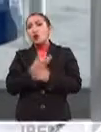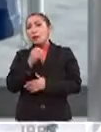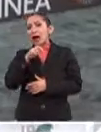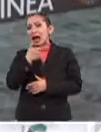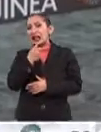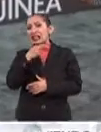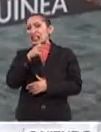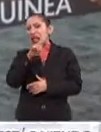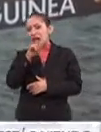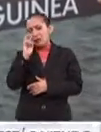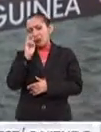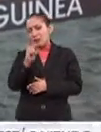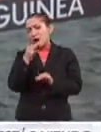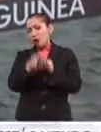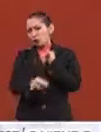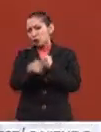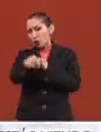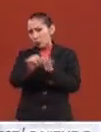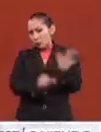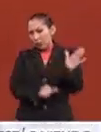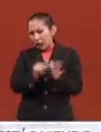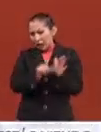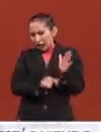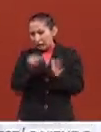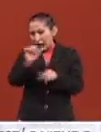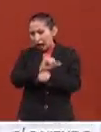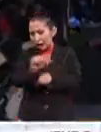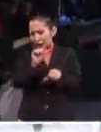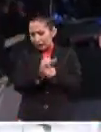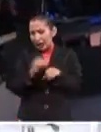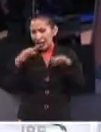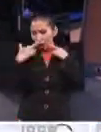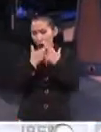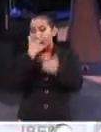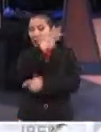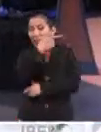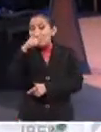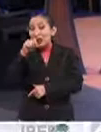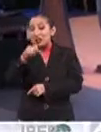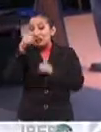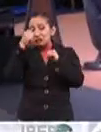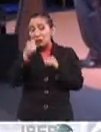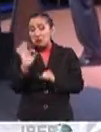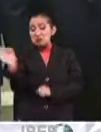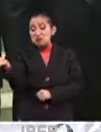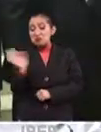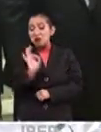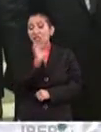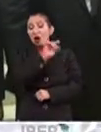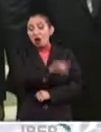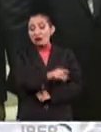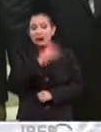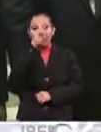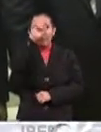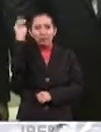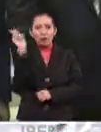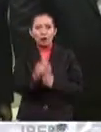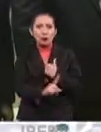que podemos pensar es que para finales de este mes en Argentina, en la cumbre del G20, pueda